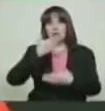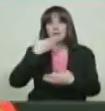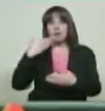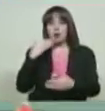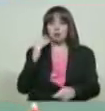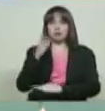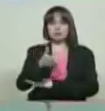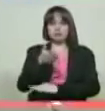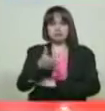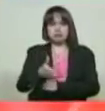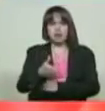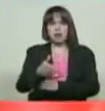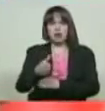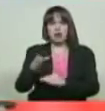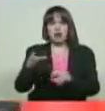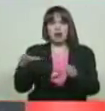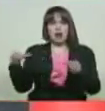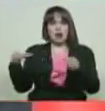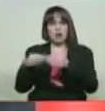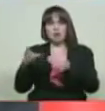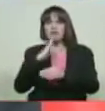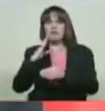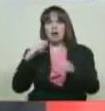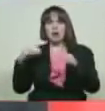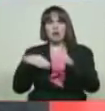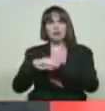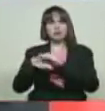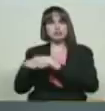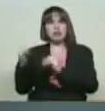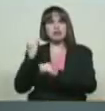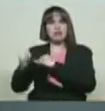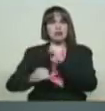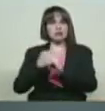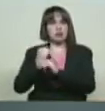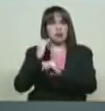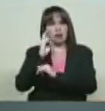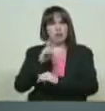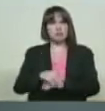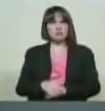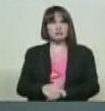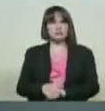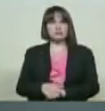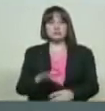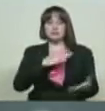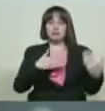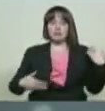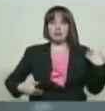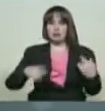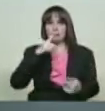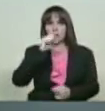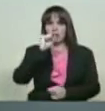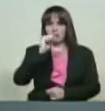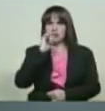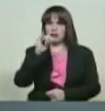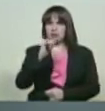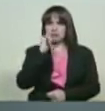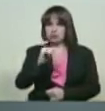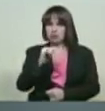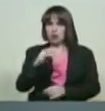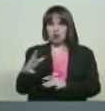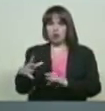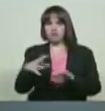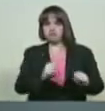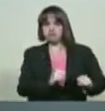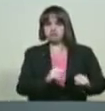Fondo Monetario Internacional. Javier Nichirinos, La Noticia. El presidente Nicolás Maduro denunció una inquisición mediática